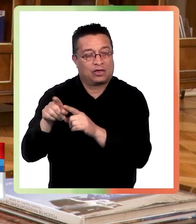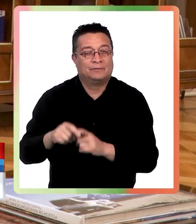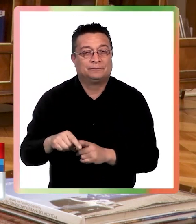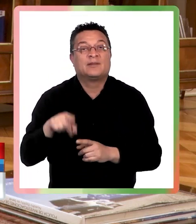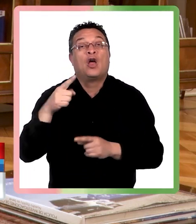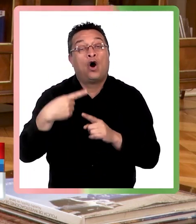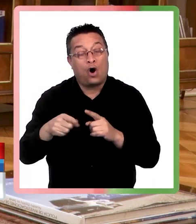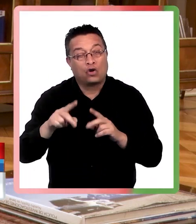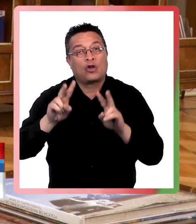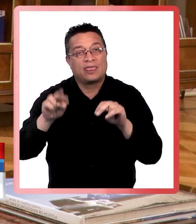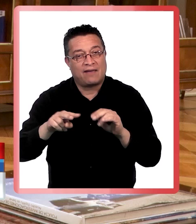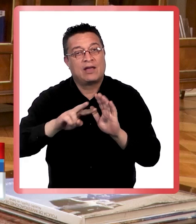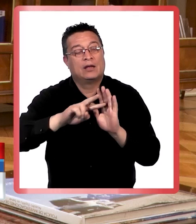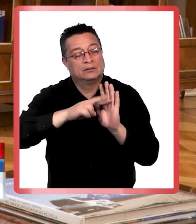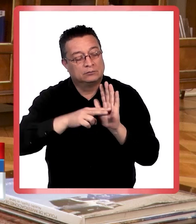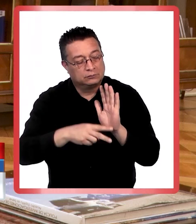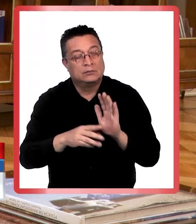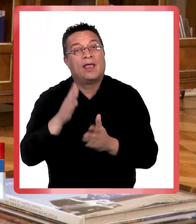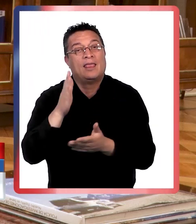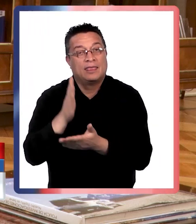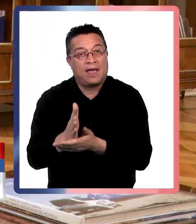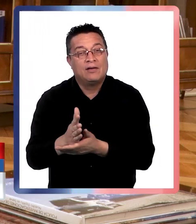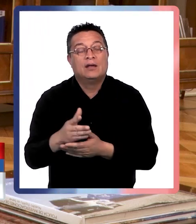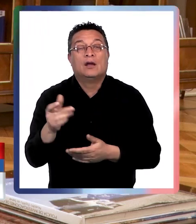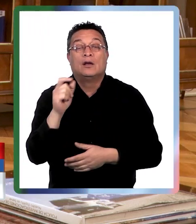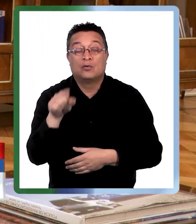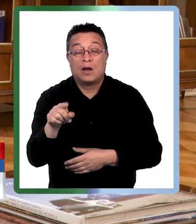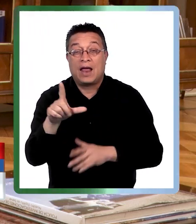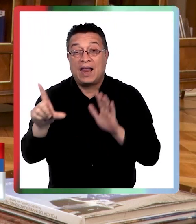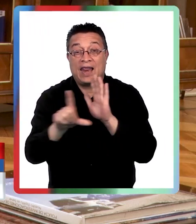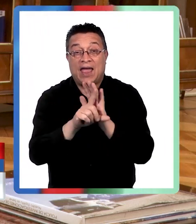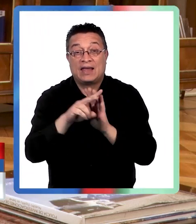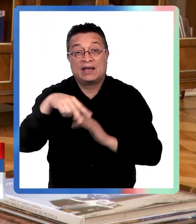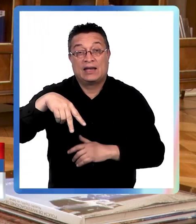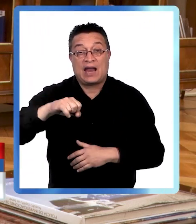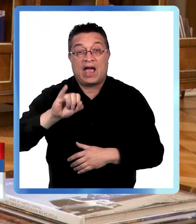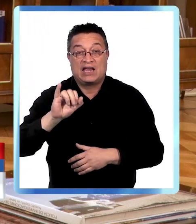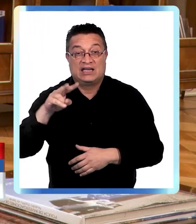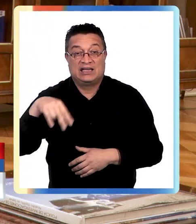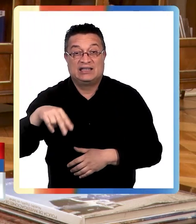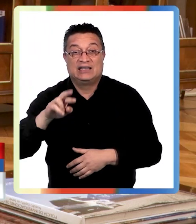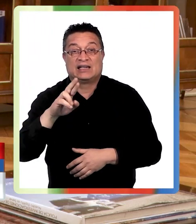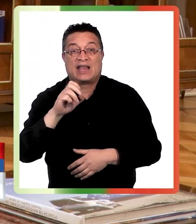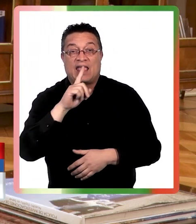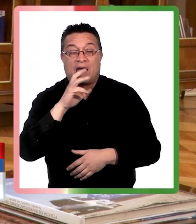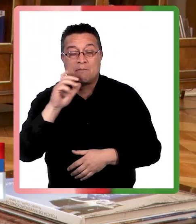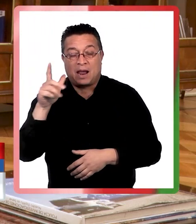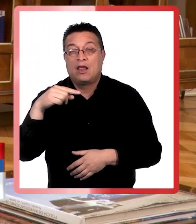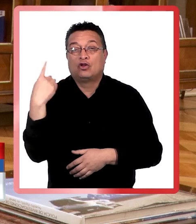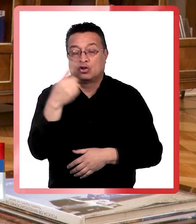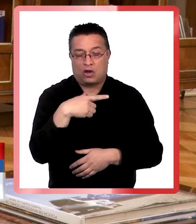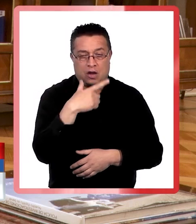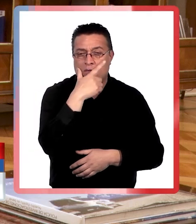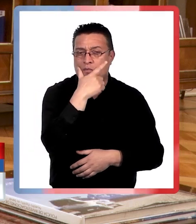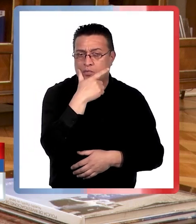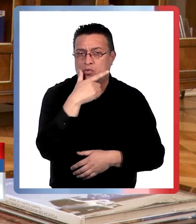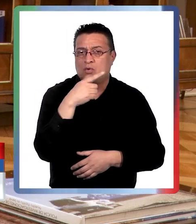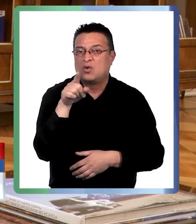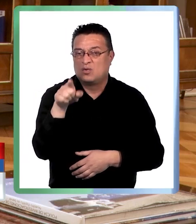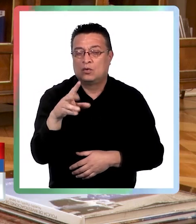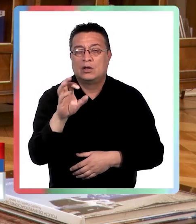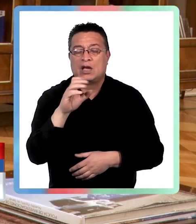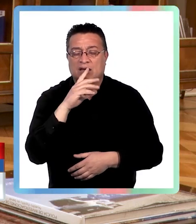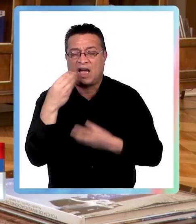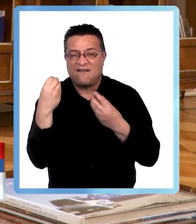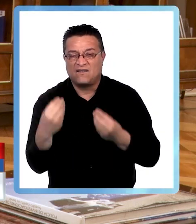debe corregir, que es importante corregir, es que como está la ley Naín Retamal, que es una presunción de cuándo se actuó